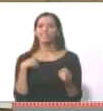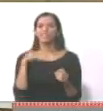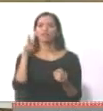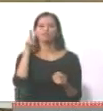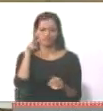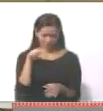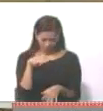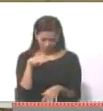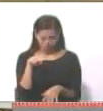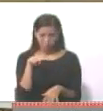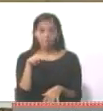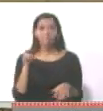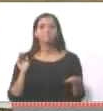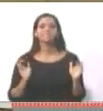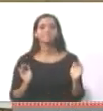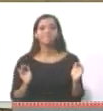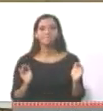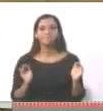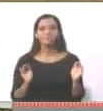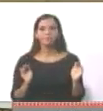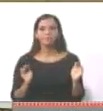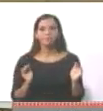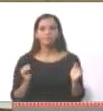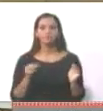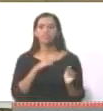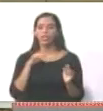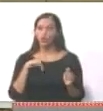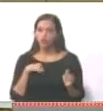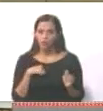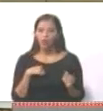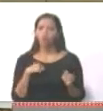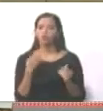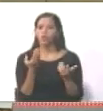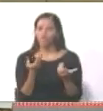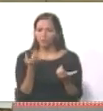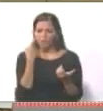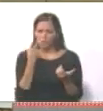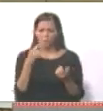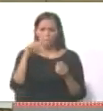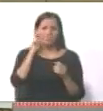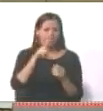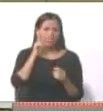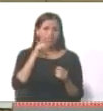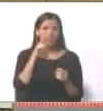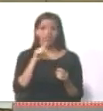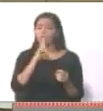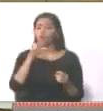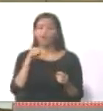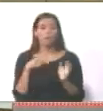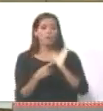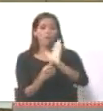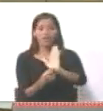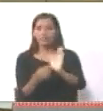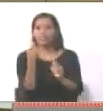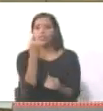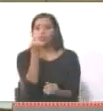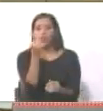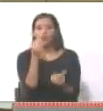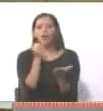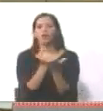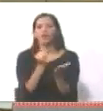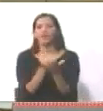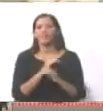mirada. Porque han tratado de montar mentiras, mentiras, y jamás han podido demostrar ni una sola, ni la van a